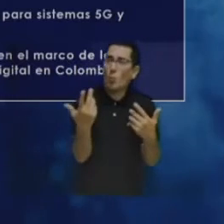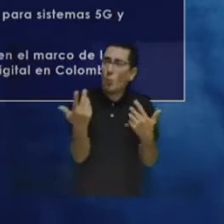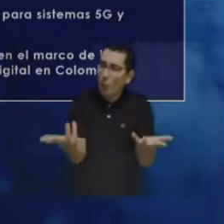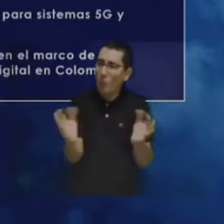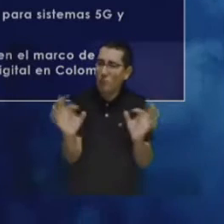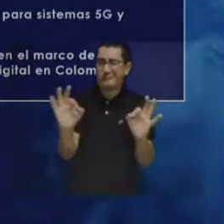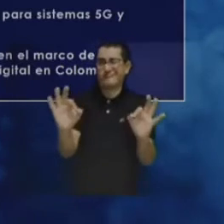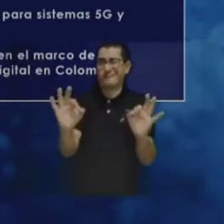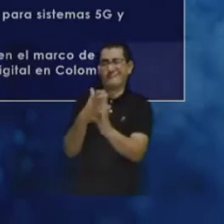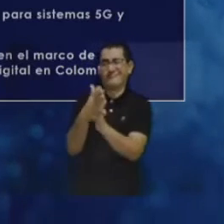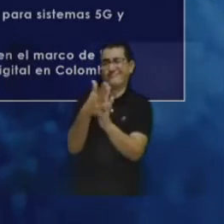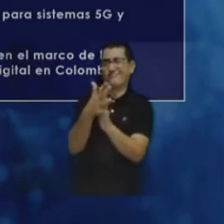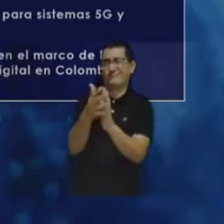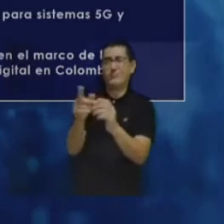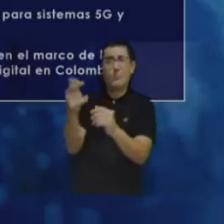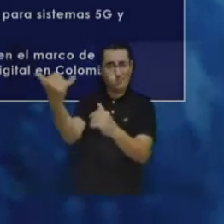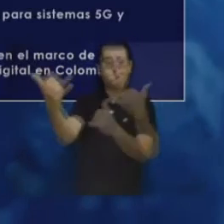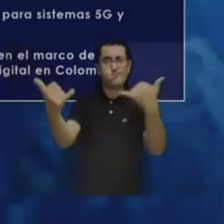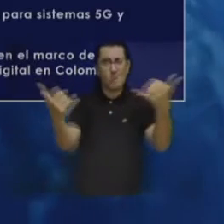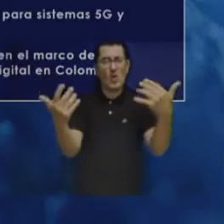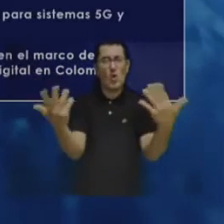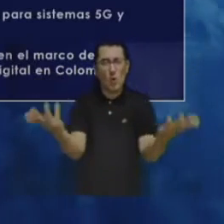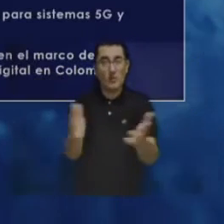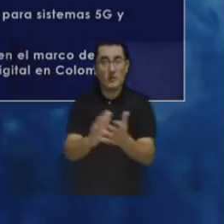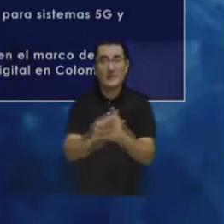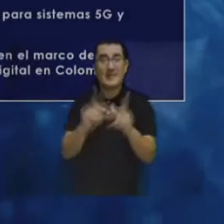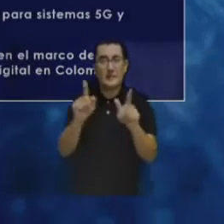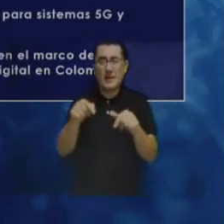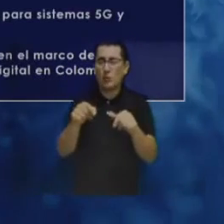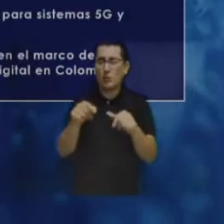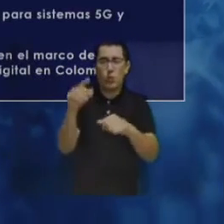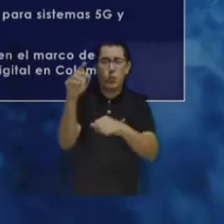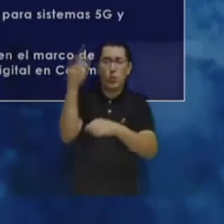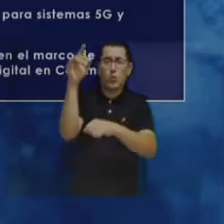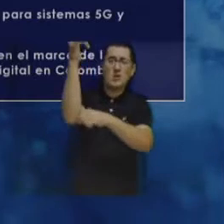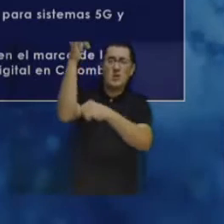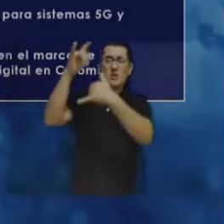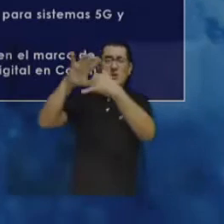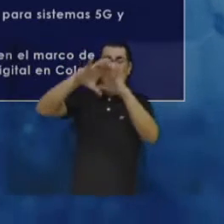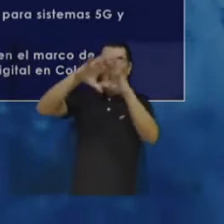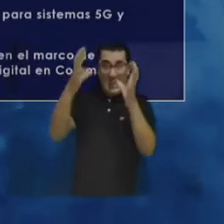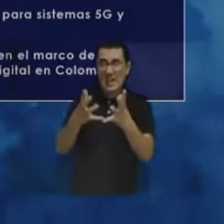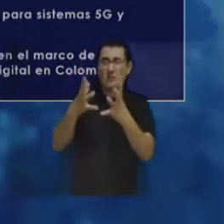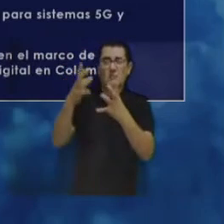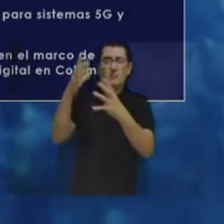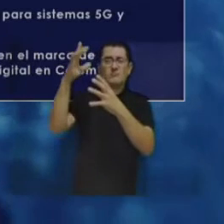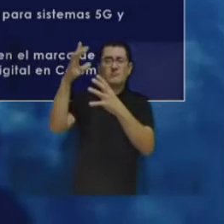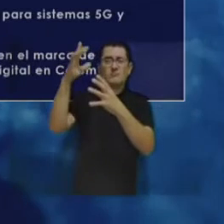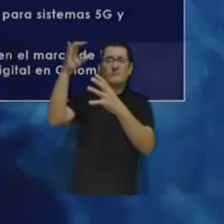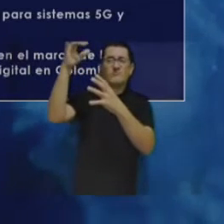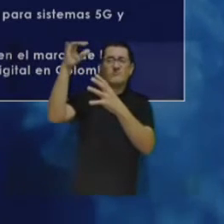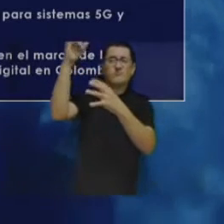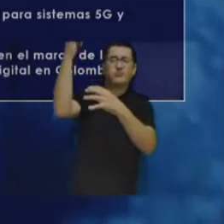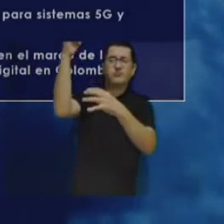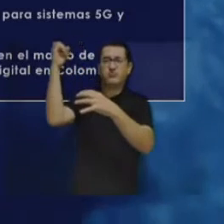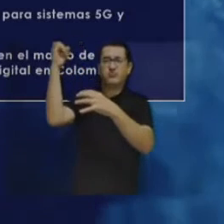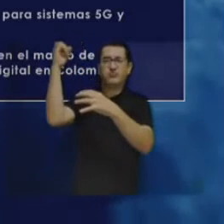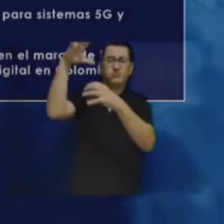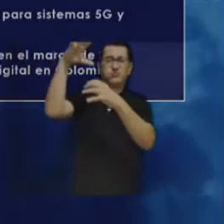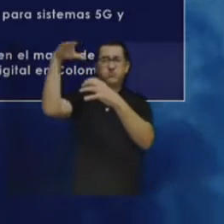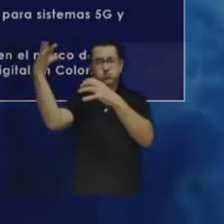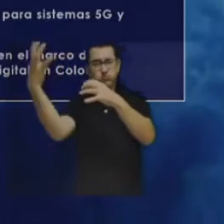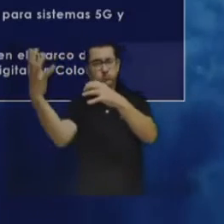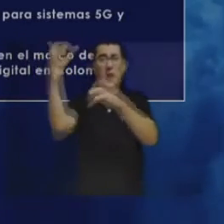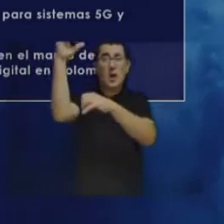megaconstelaciones, hablamos de satélites, nos acompañaron cuatro compañías que se encuentran desplegando sus sistemas satelitales, donde podemos